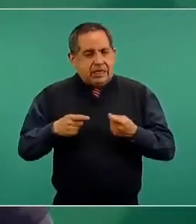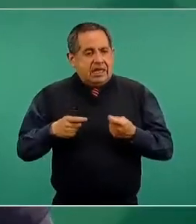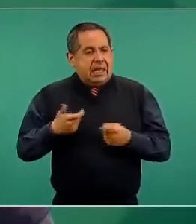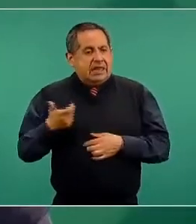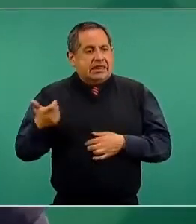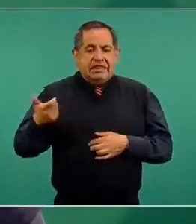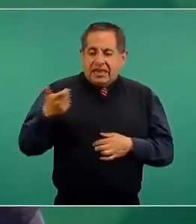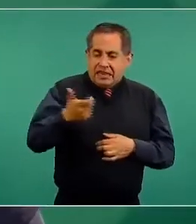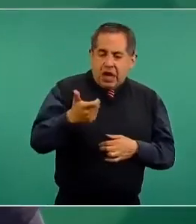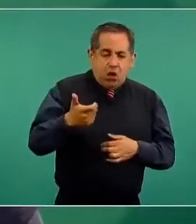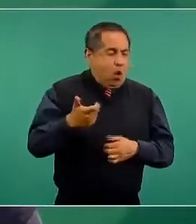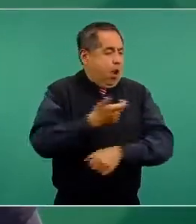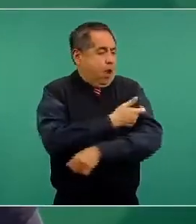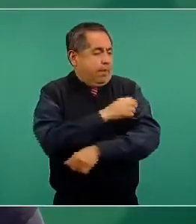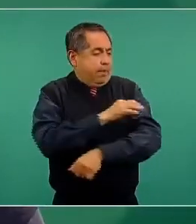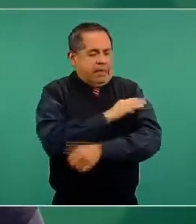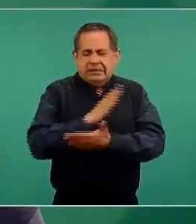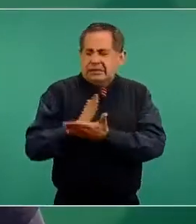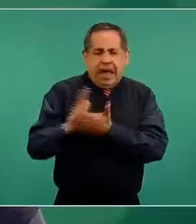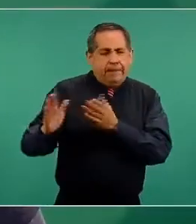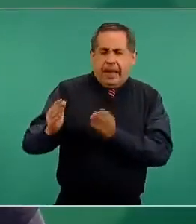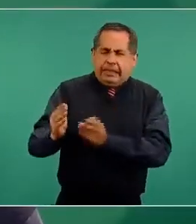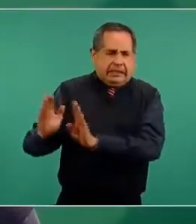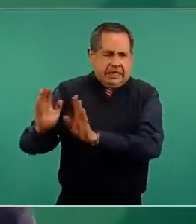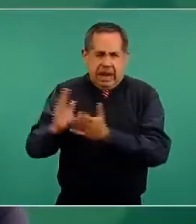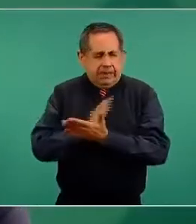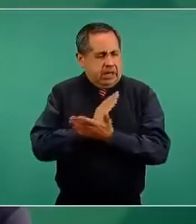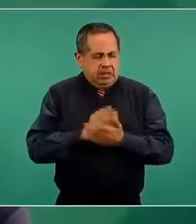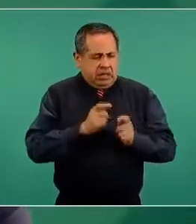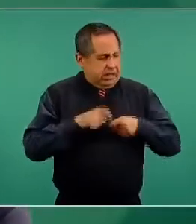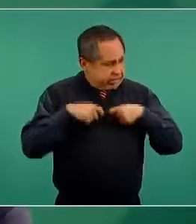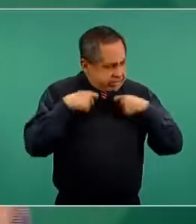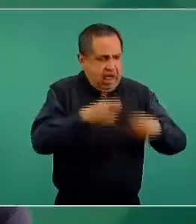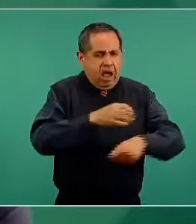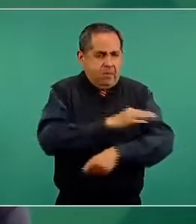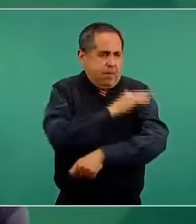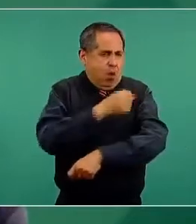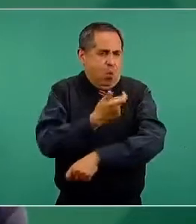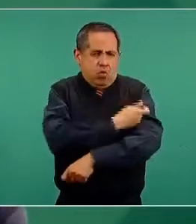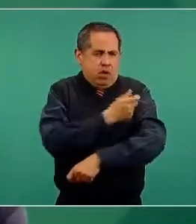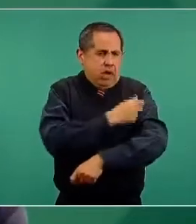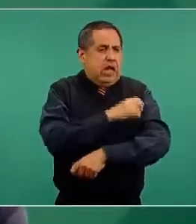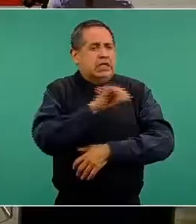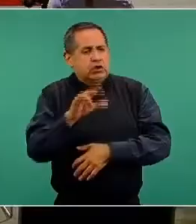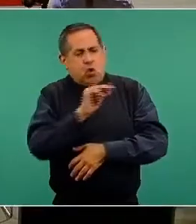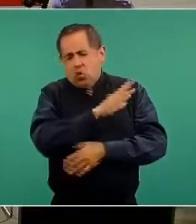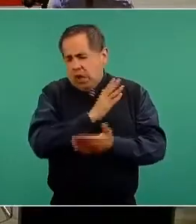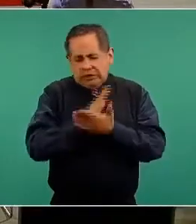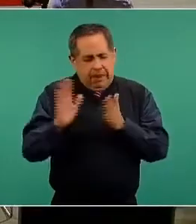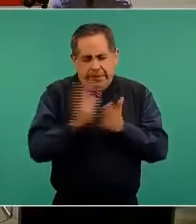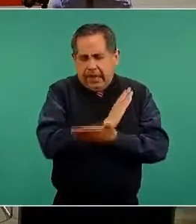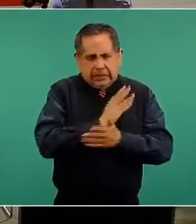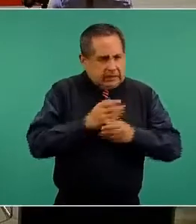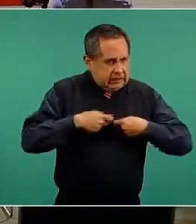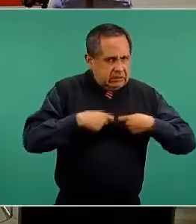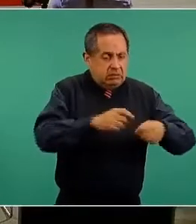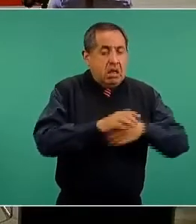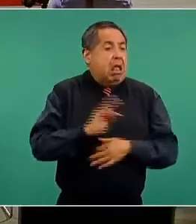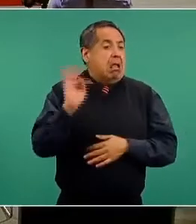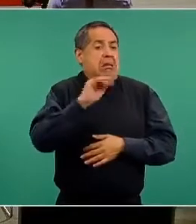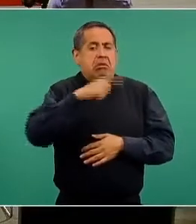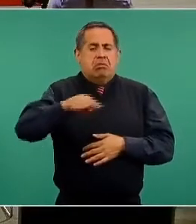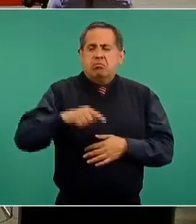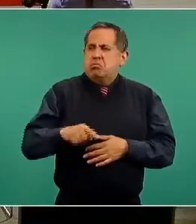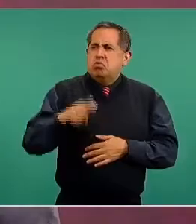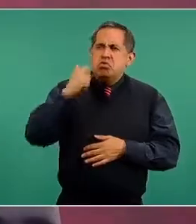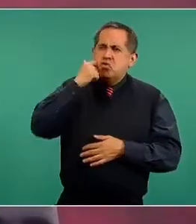de los recursos del programa de adultos mayores con el vacunarse o no vacunarse. De todos modos, alguien puede decir: